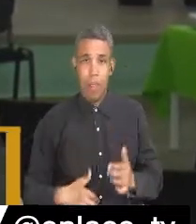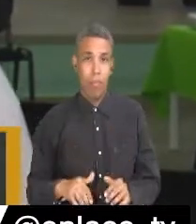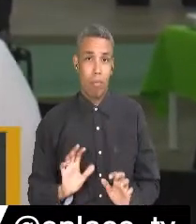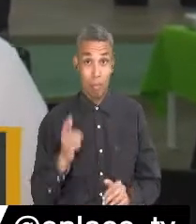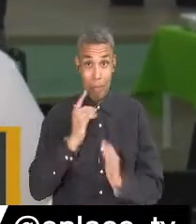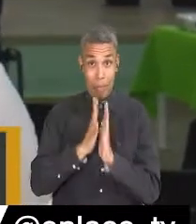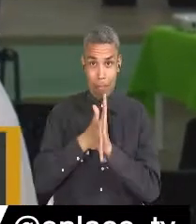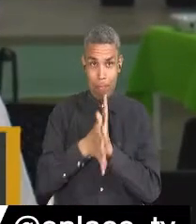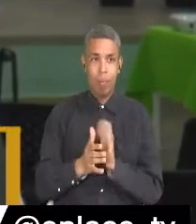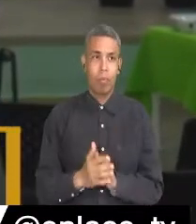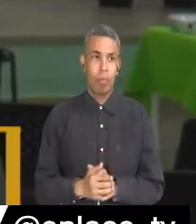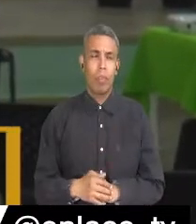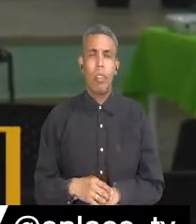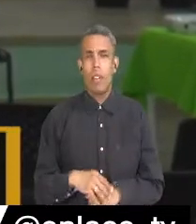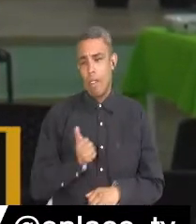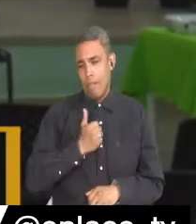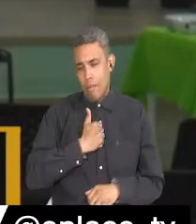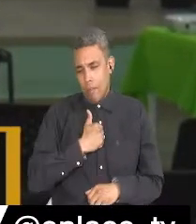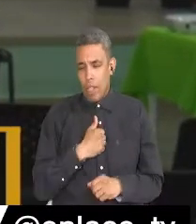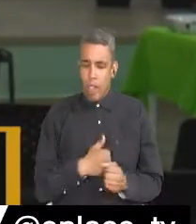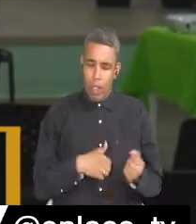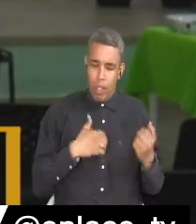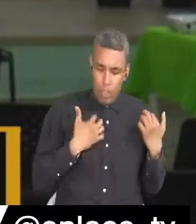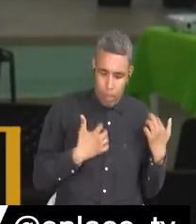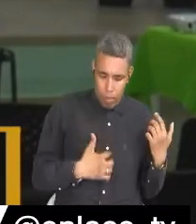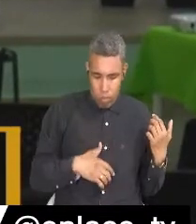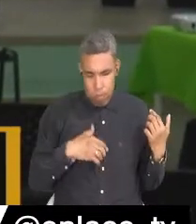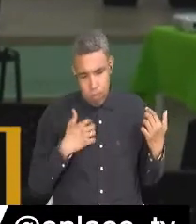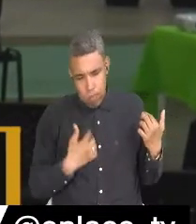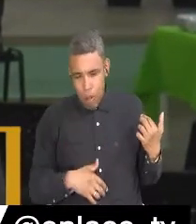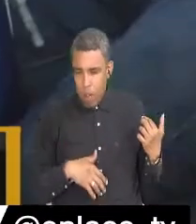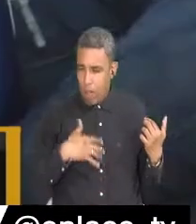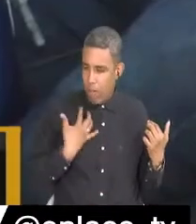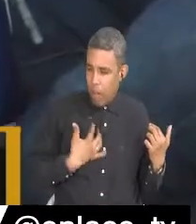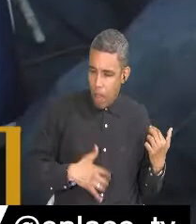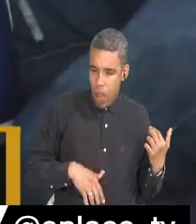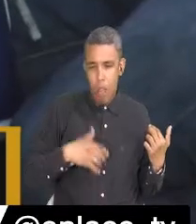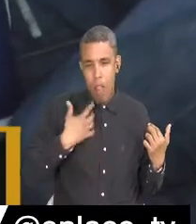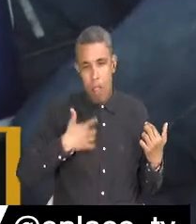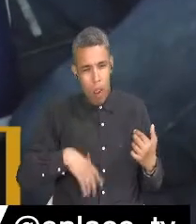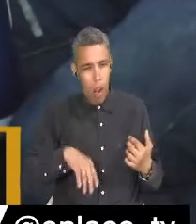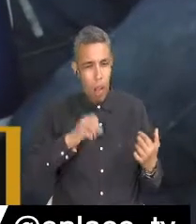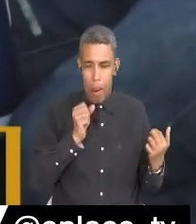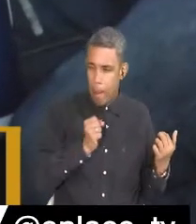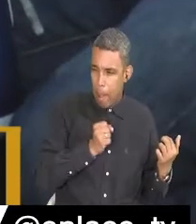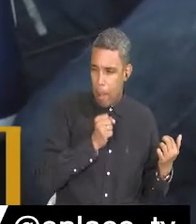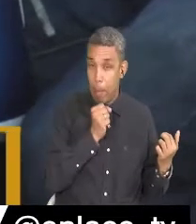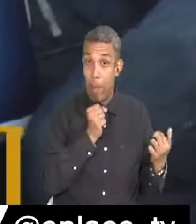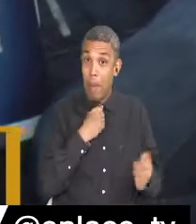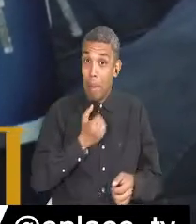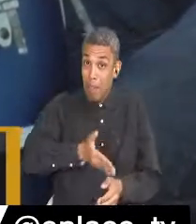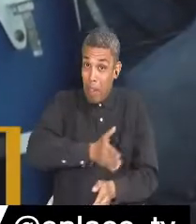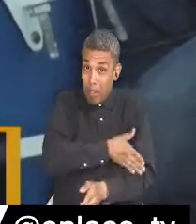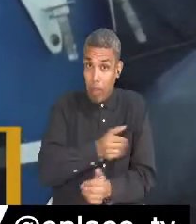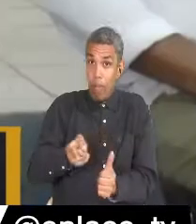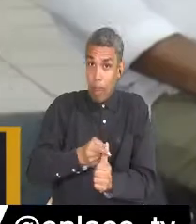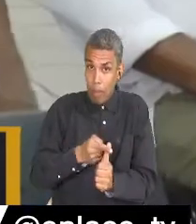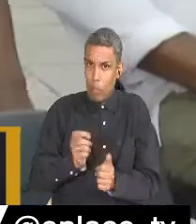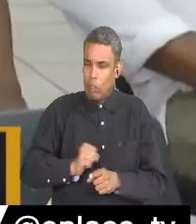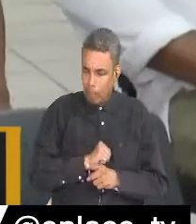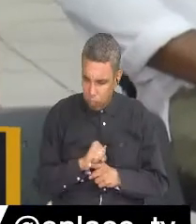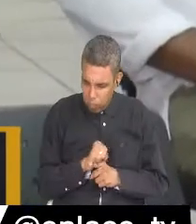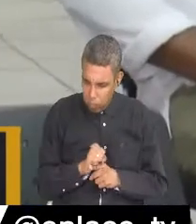Eso está bien, pero primero hay que quemar esas etapas de aprendizaje para que su fruto sea